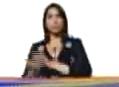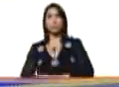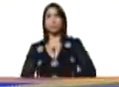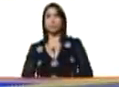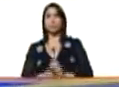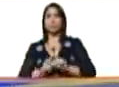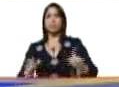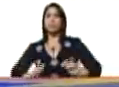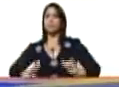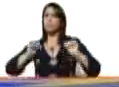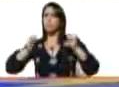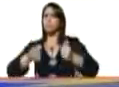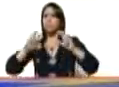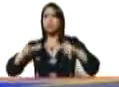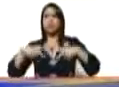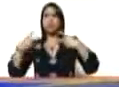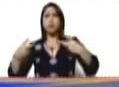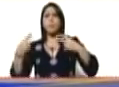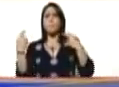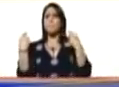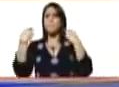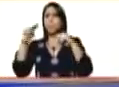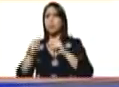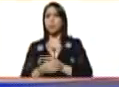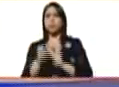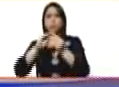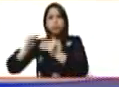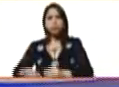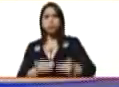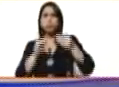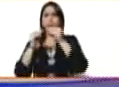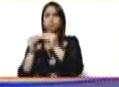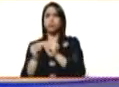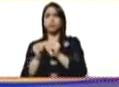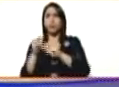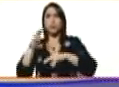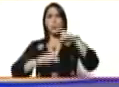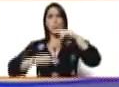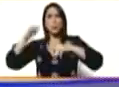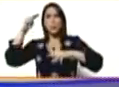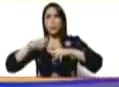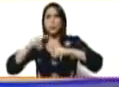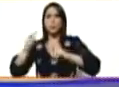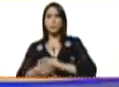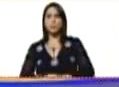para iniciar una nueva etapa de remontada, de recuperación, de construcción